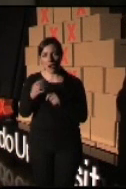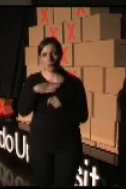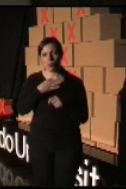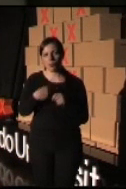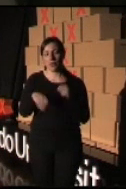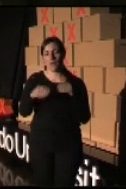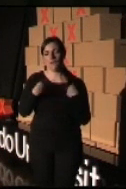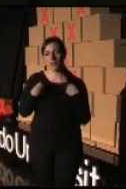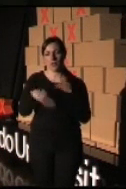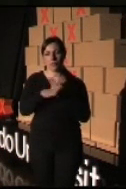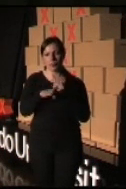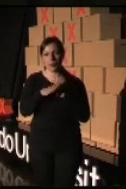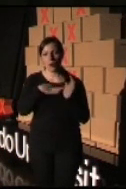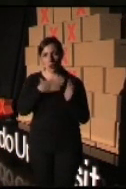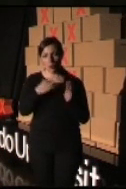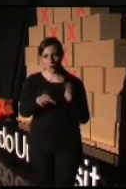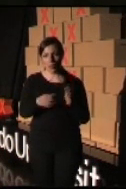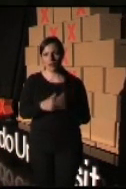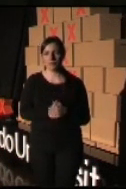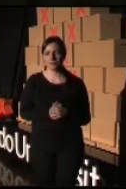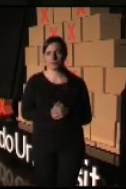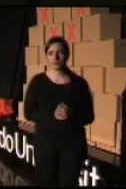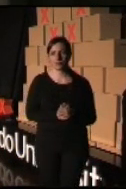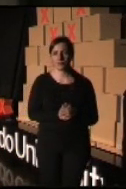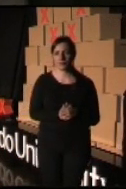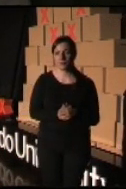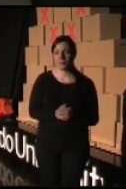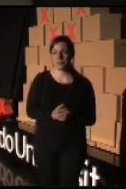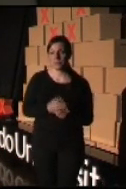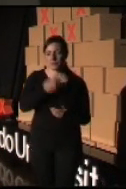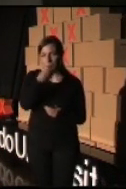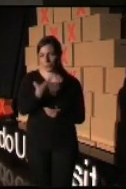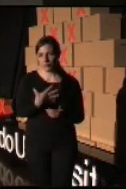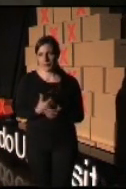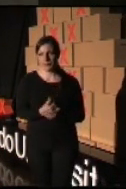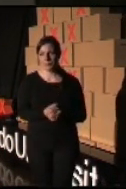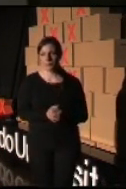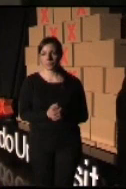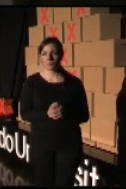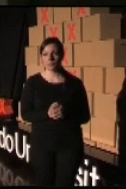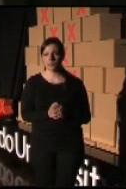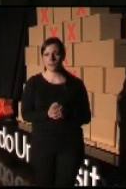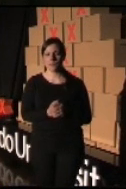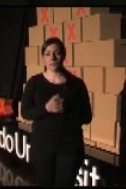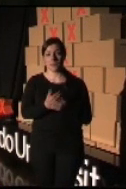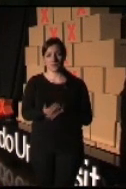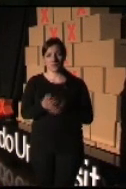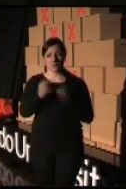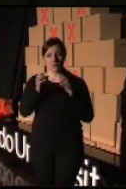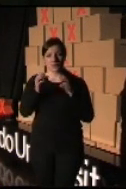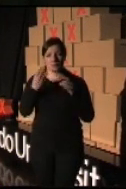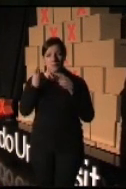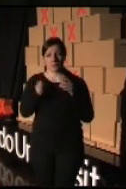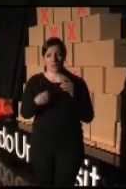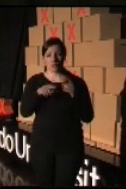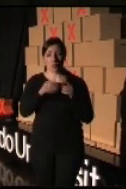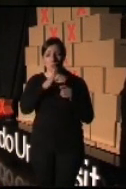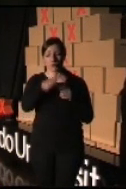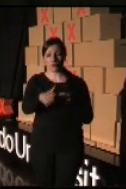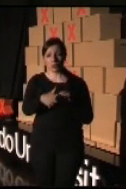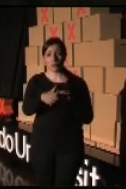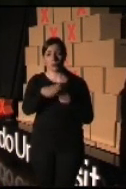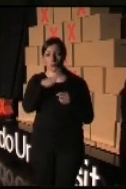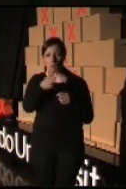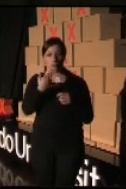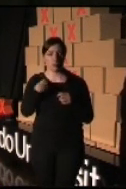y podemos seguir progresando. Pues bien, como esta es la razón por la cual aparecen